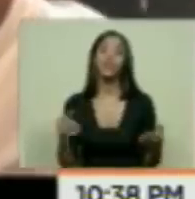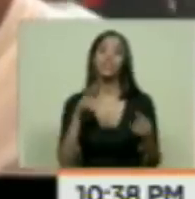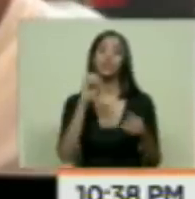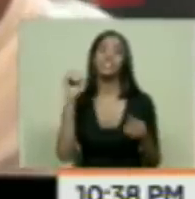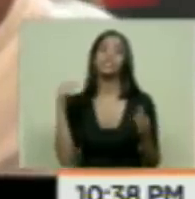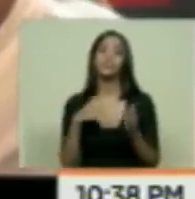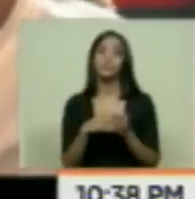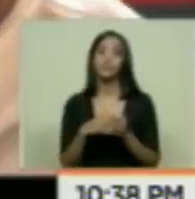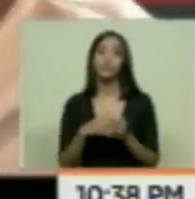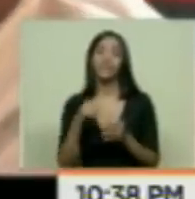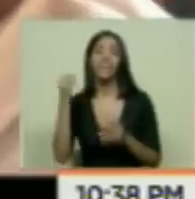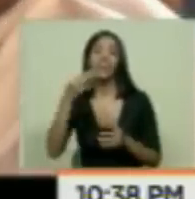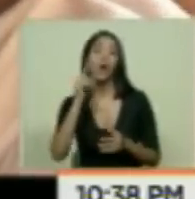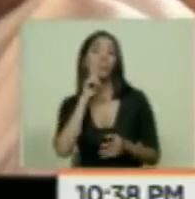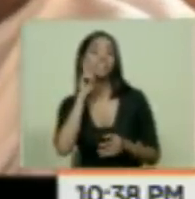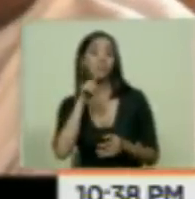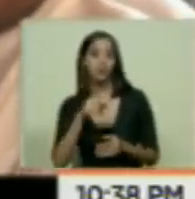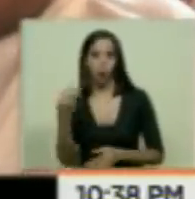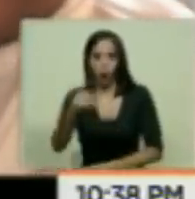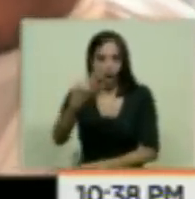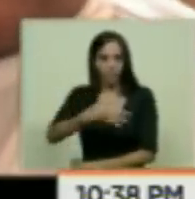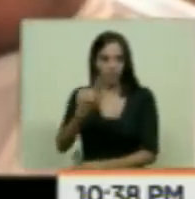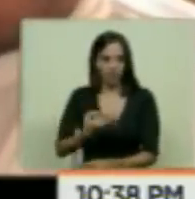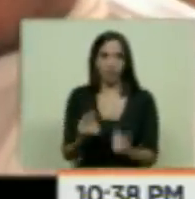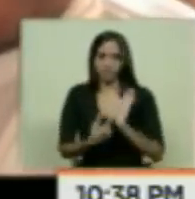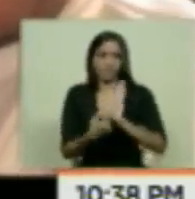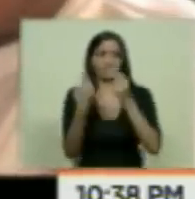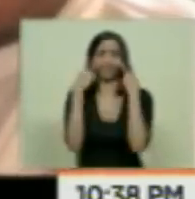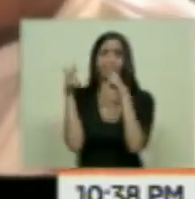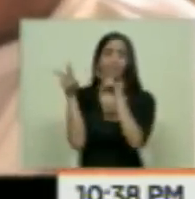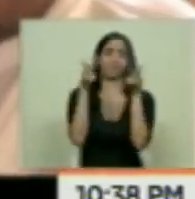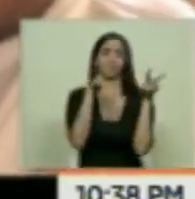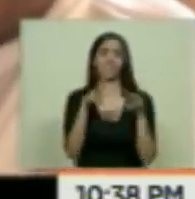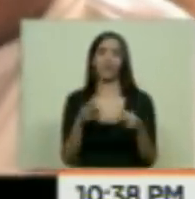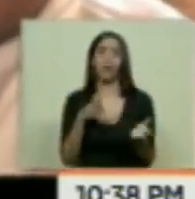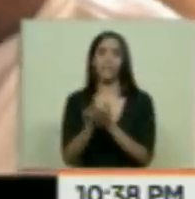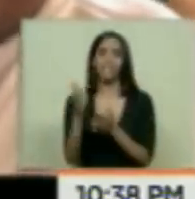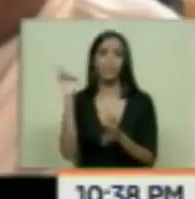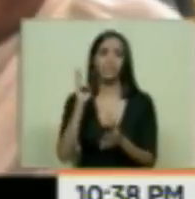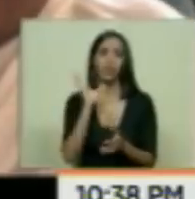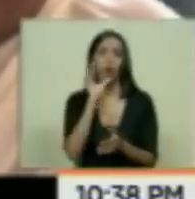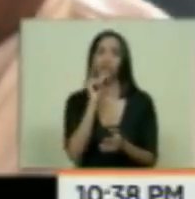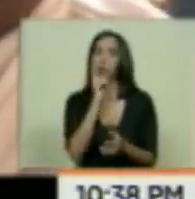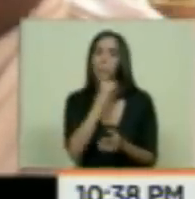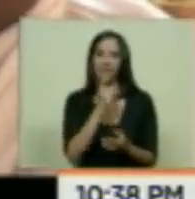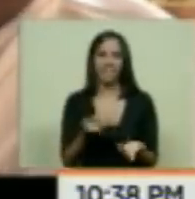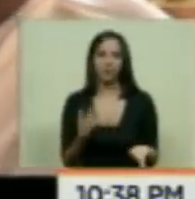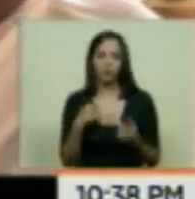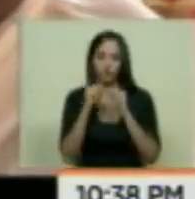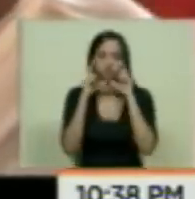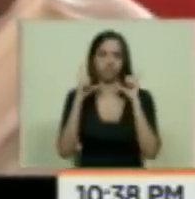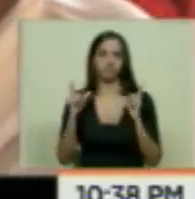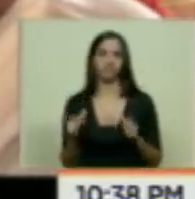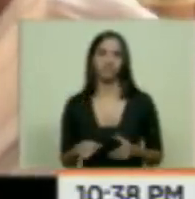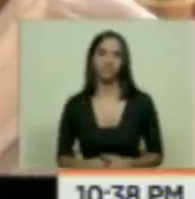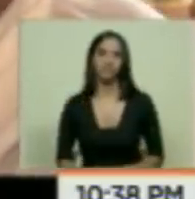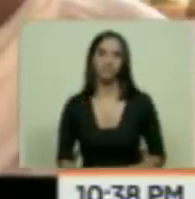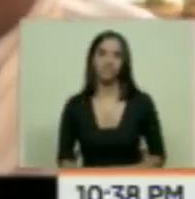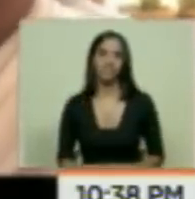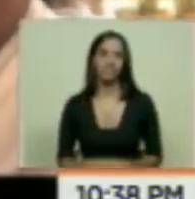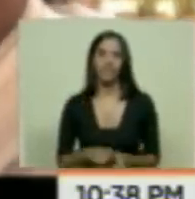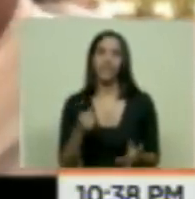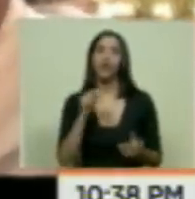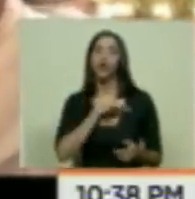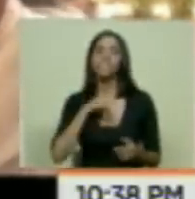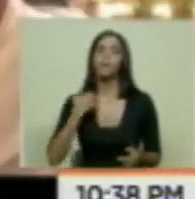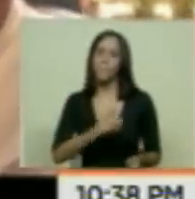¿Es verdad o es mentira? Es verdad, es evidente. Pues lo que está sucediendo aquí en Venezuela no tiene nombre, no tiene parangón. Nosotros tenemos un